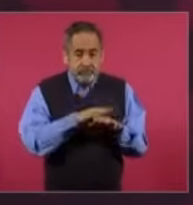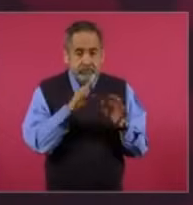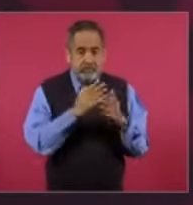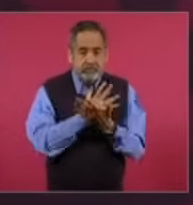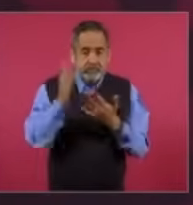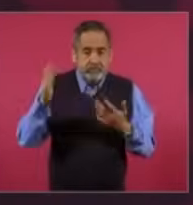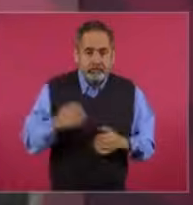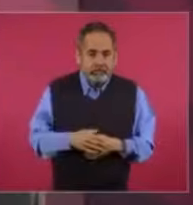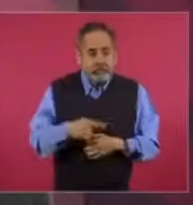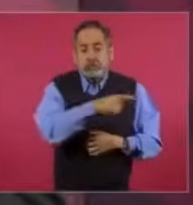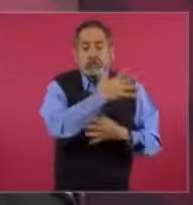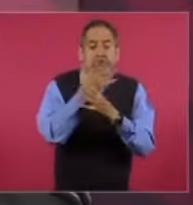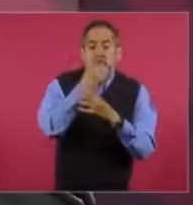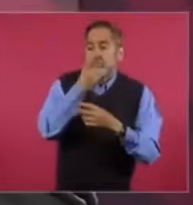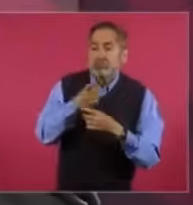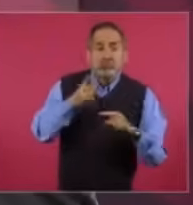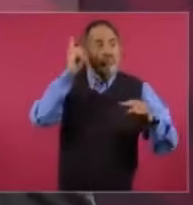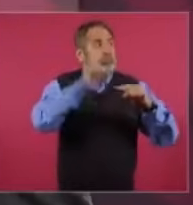la demolición.